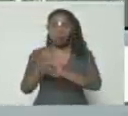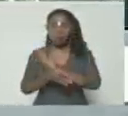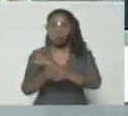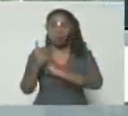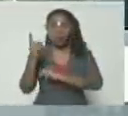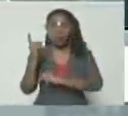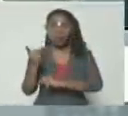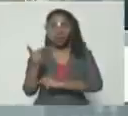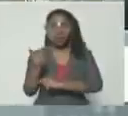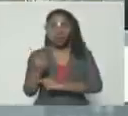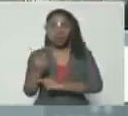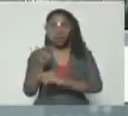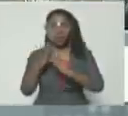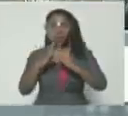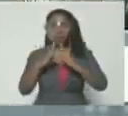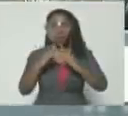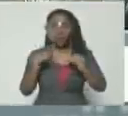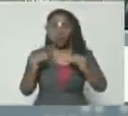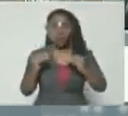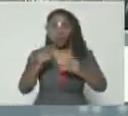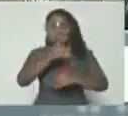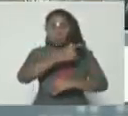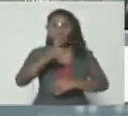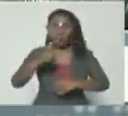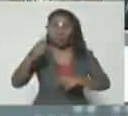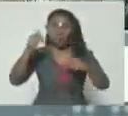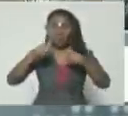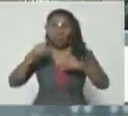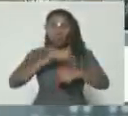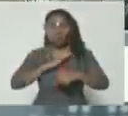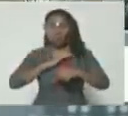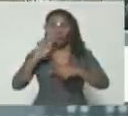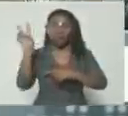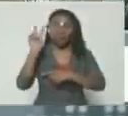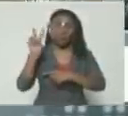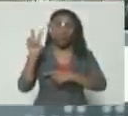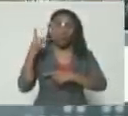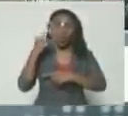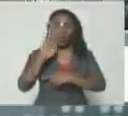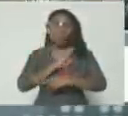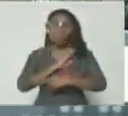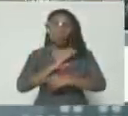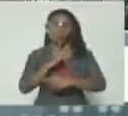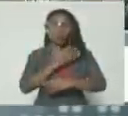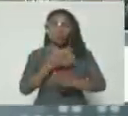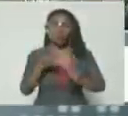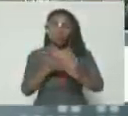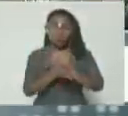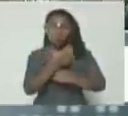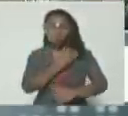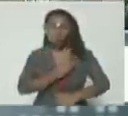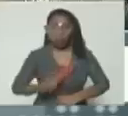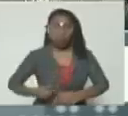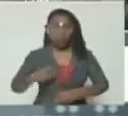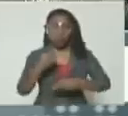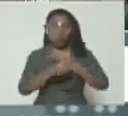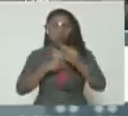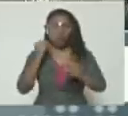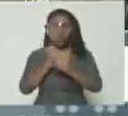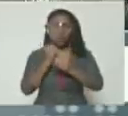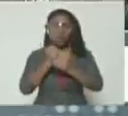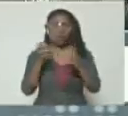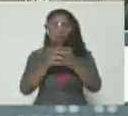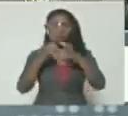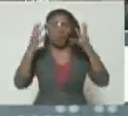a todos los ganaderos del país, de todos los tamaños y de todas las regiones, haciendo un trabajo que comenzó